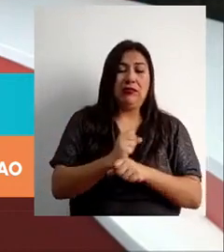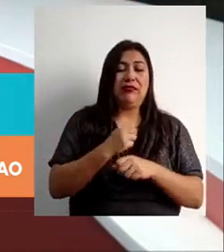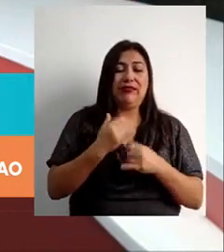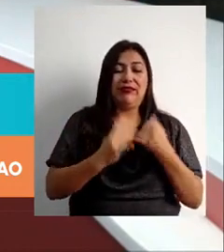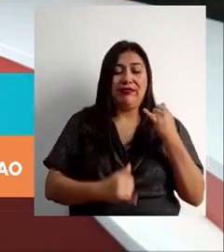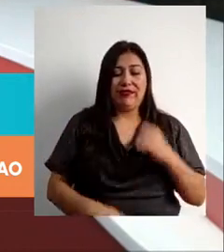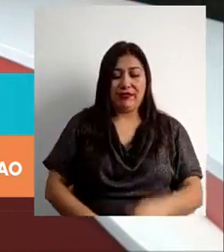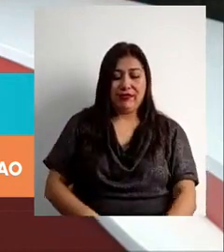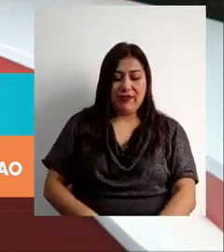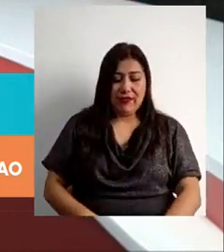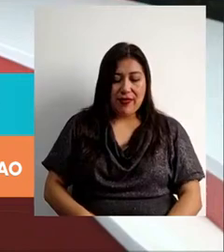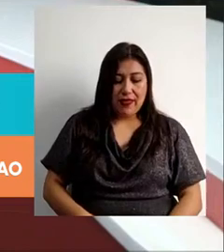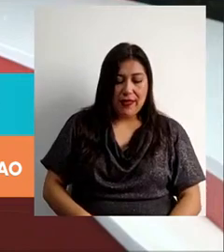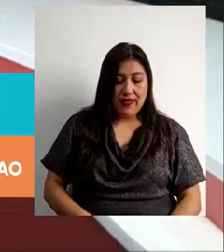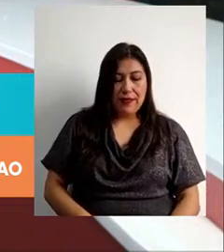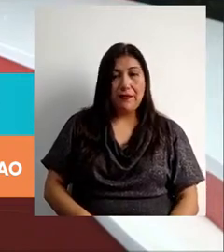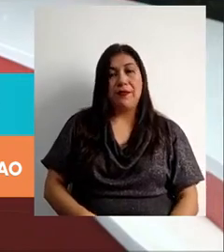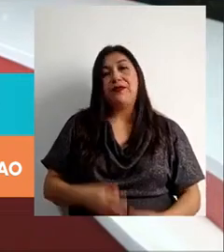hablar.